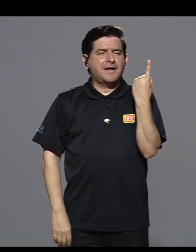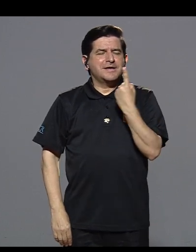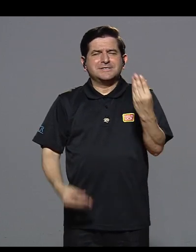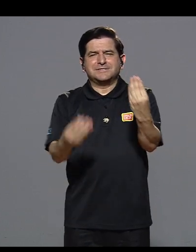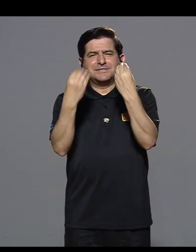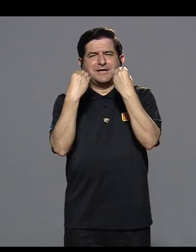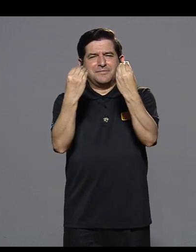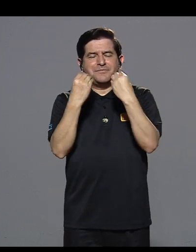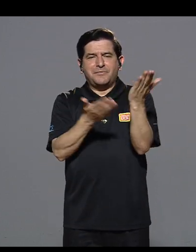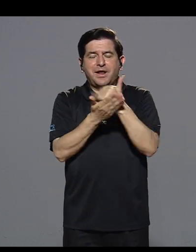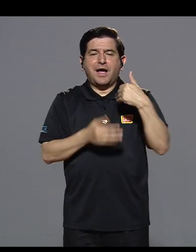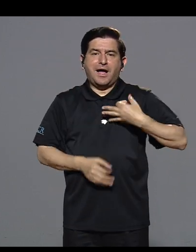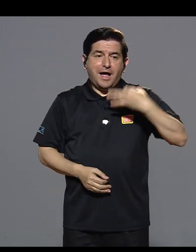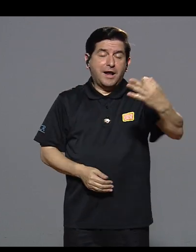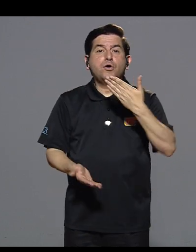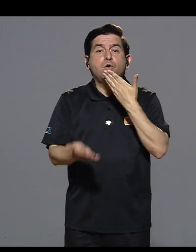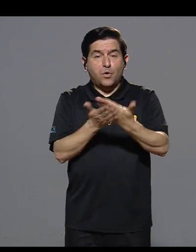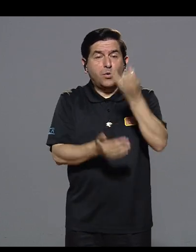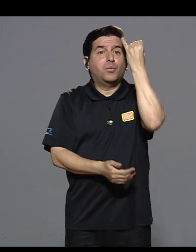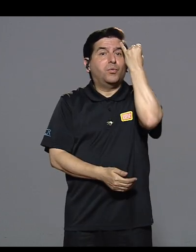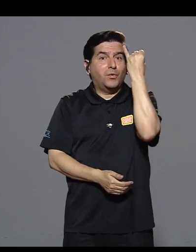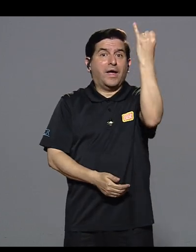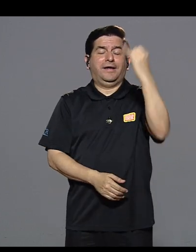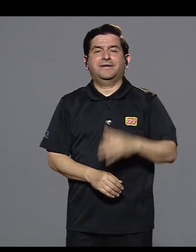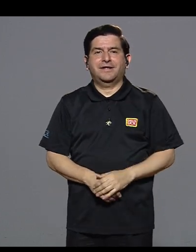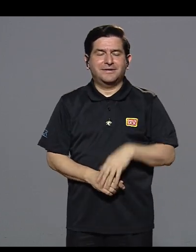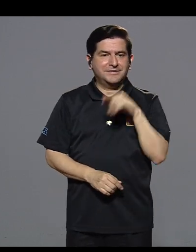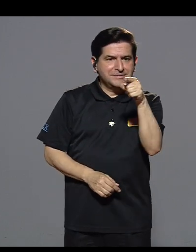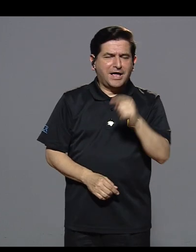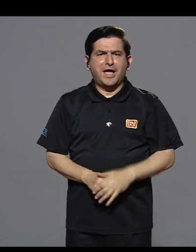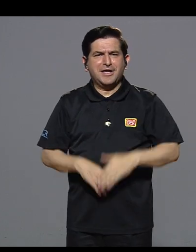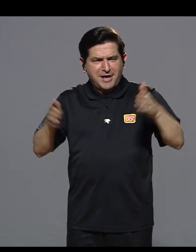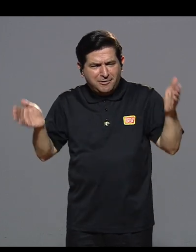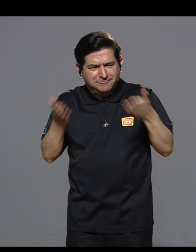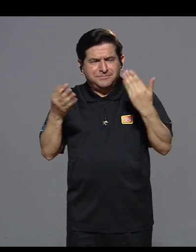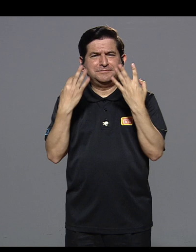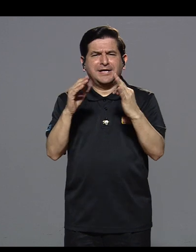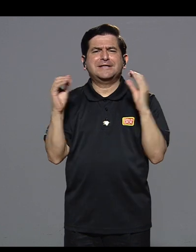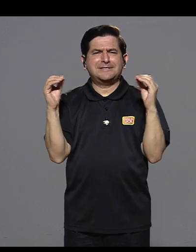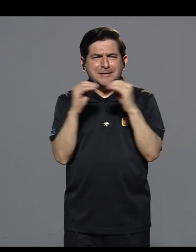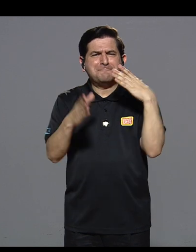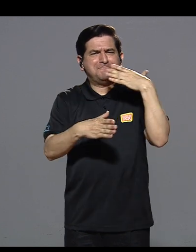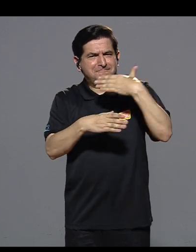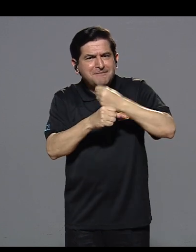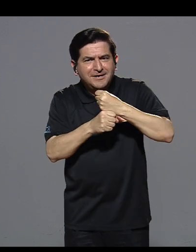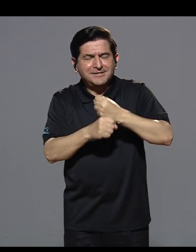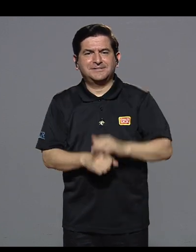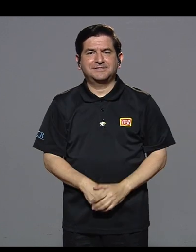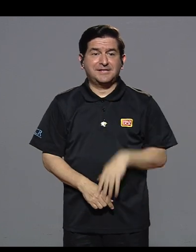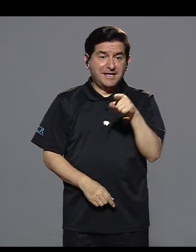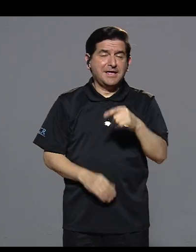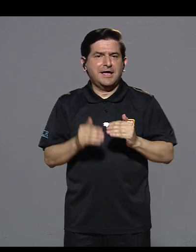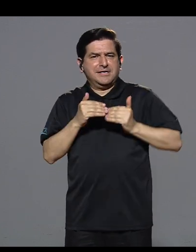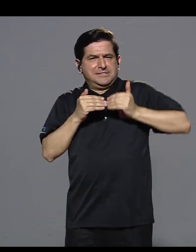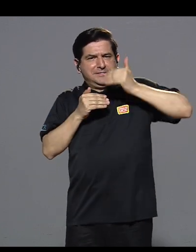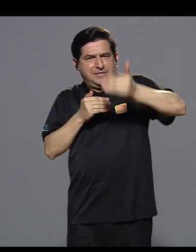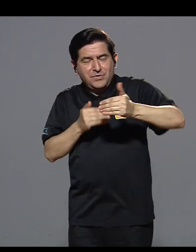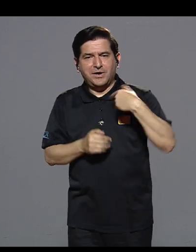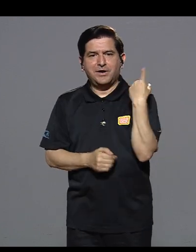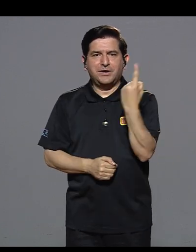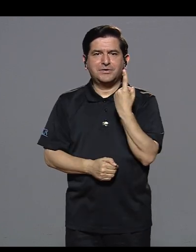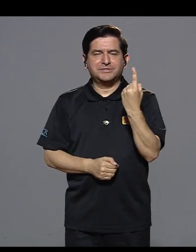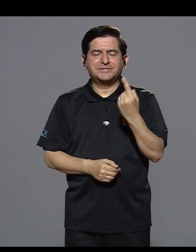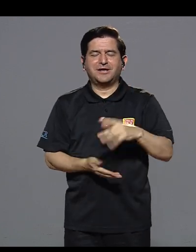Siempre nos enseña algo cada día, tiene buenas ideas, es proactiva, ella trata de ir más allá y en ese más allá